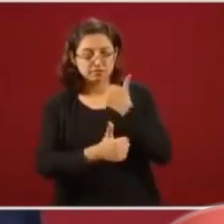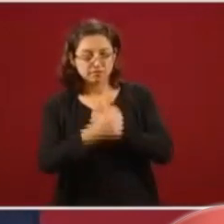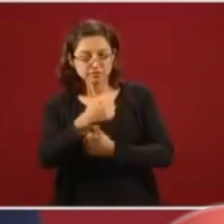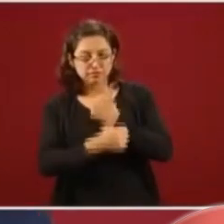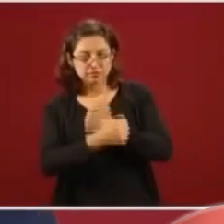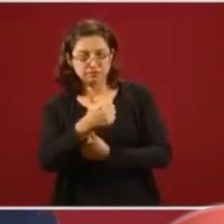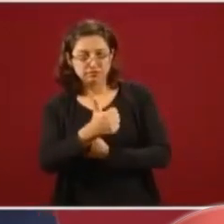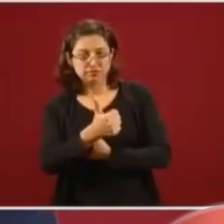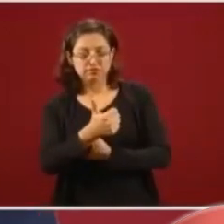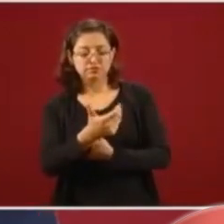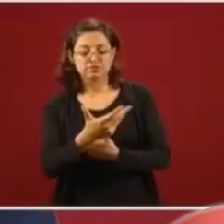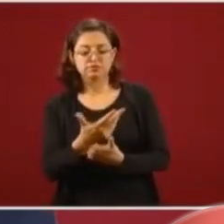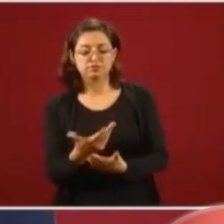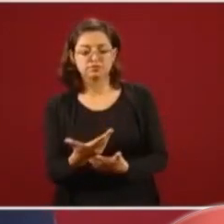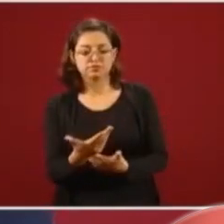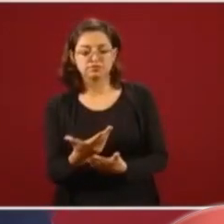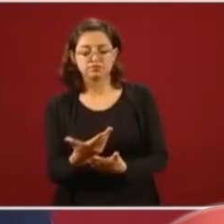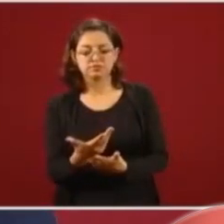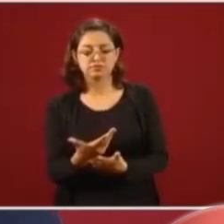se